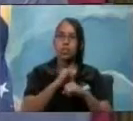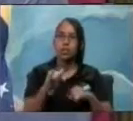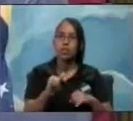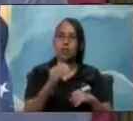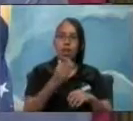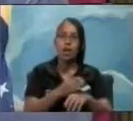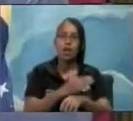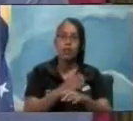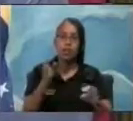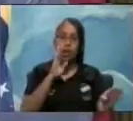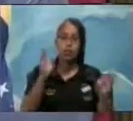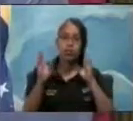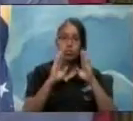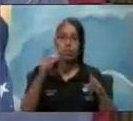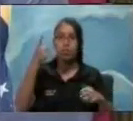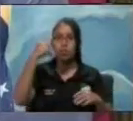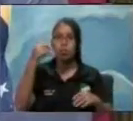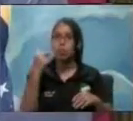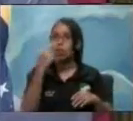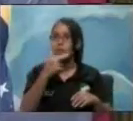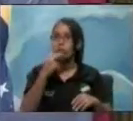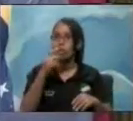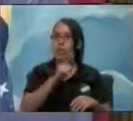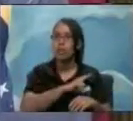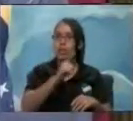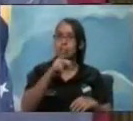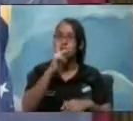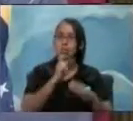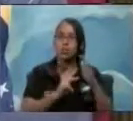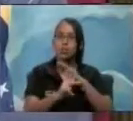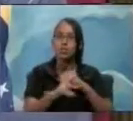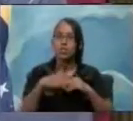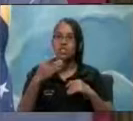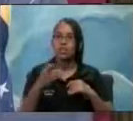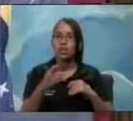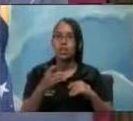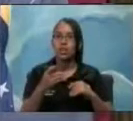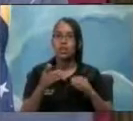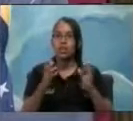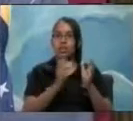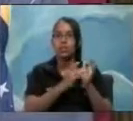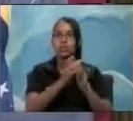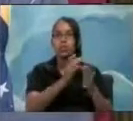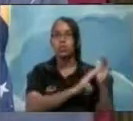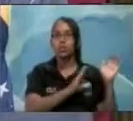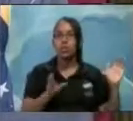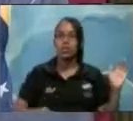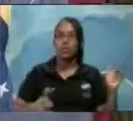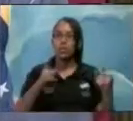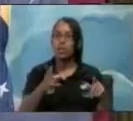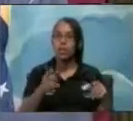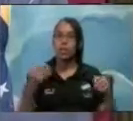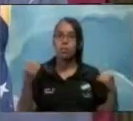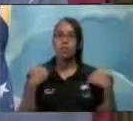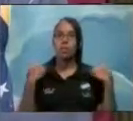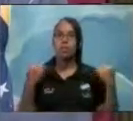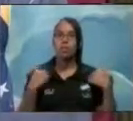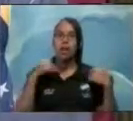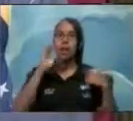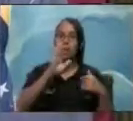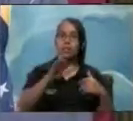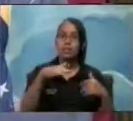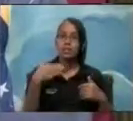antes anunciado por boca de su profeta, que Jesucristo había de padecer. Así